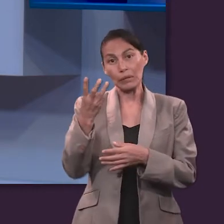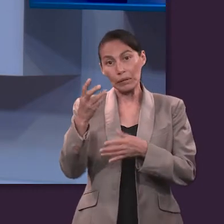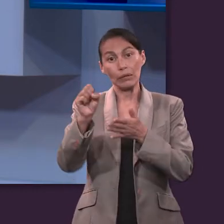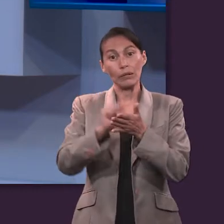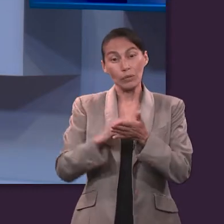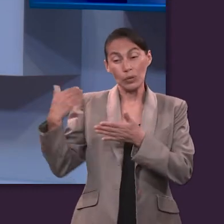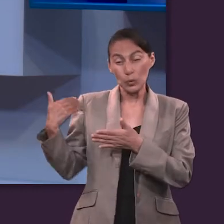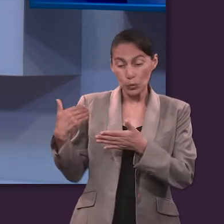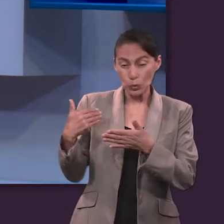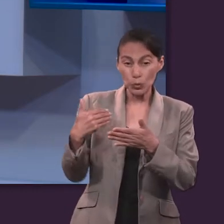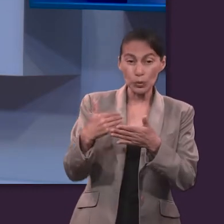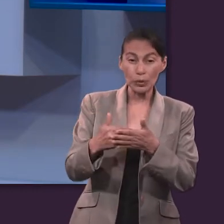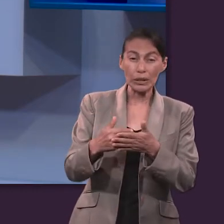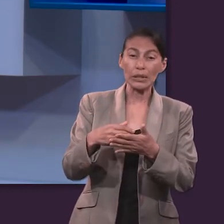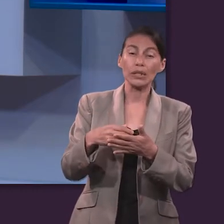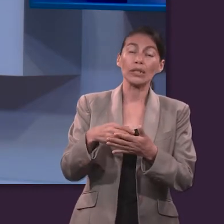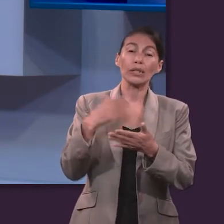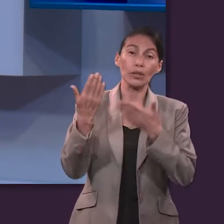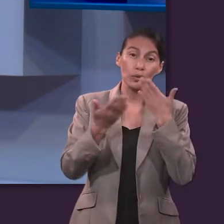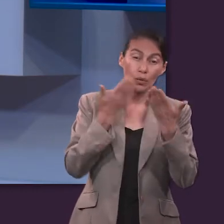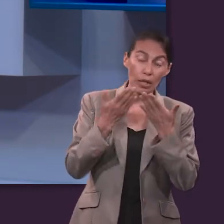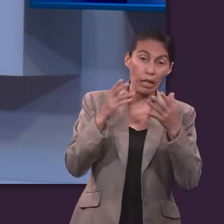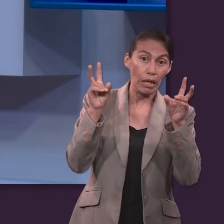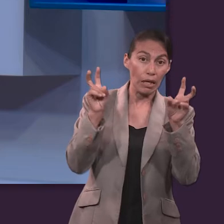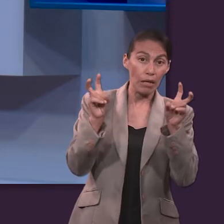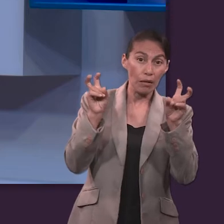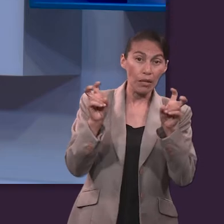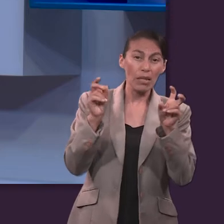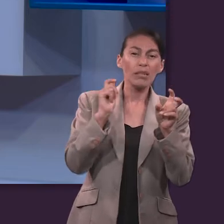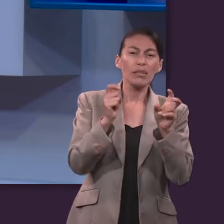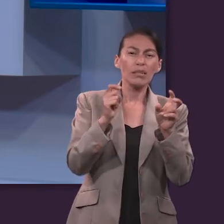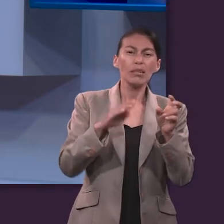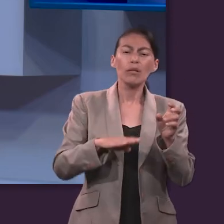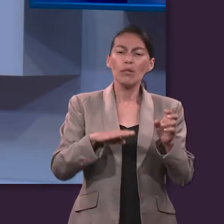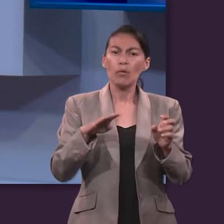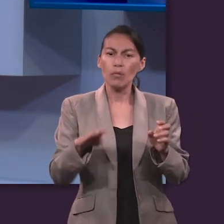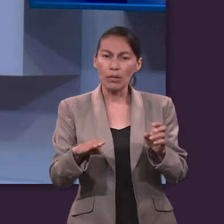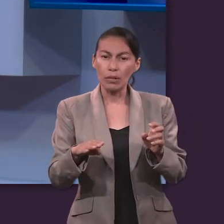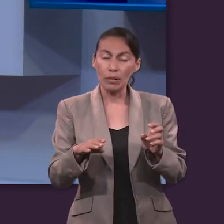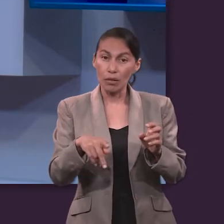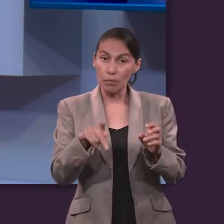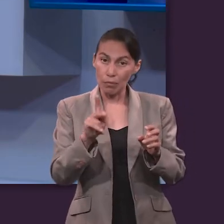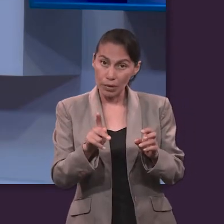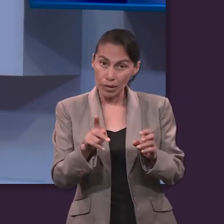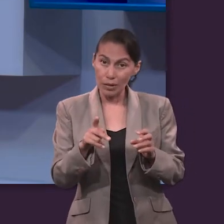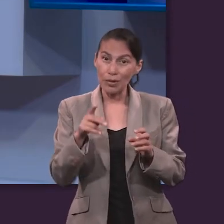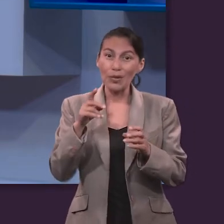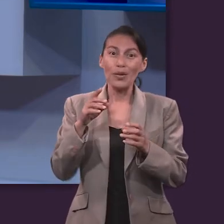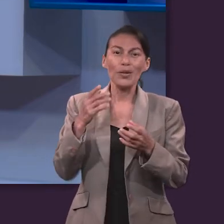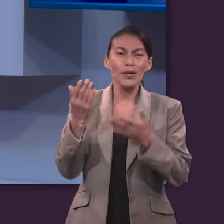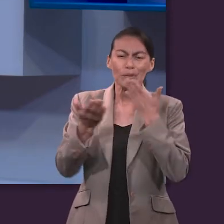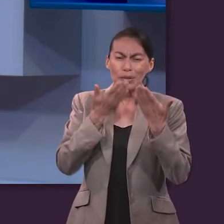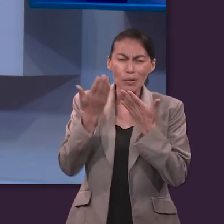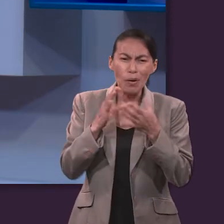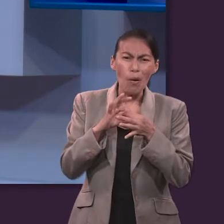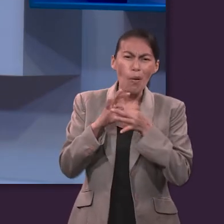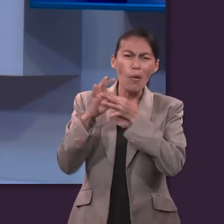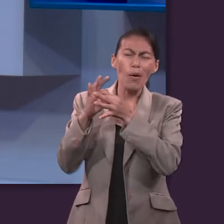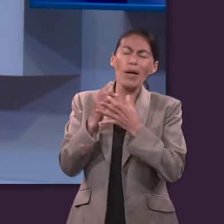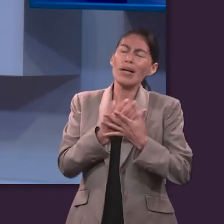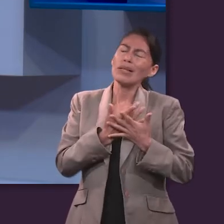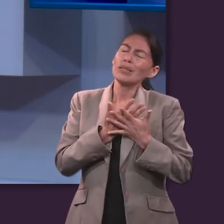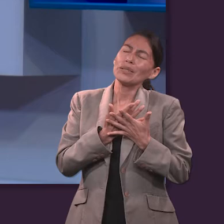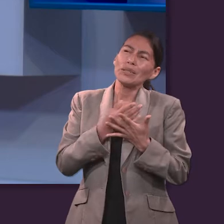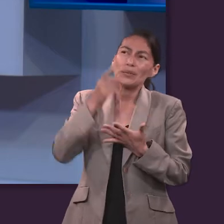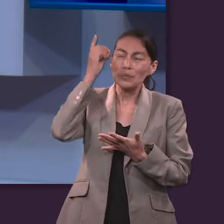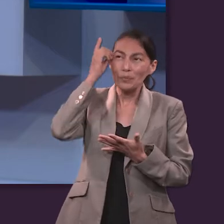el doloroso tema de la muerte, pero lo haremos a la luz de la esperanza que nos ofrece Jesús. Y para ello, un grupo muy